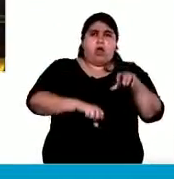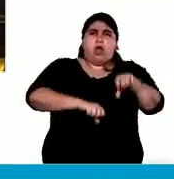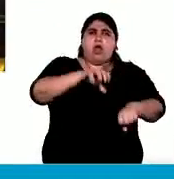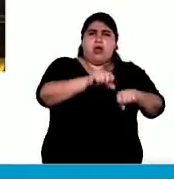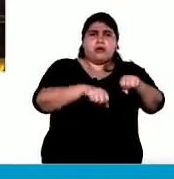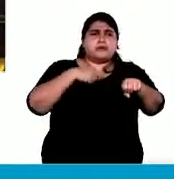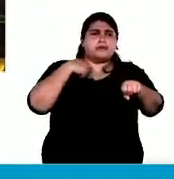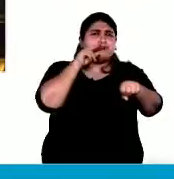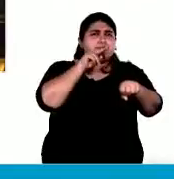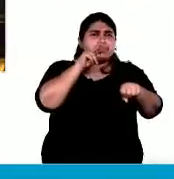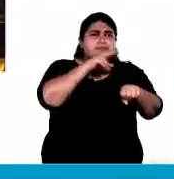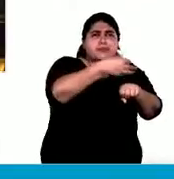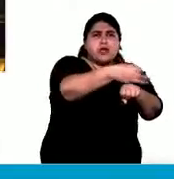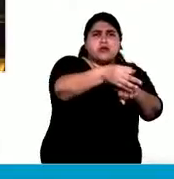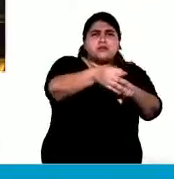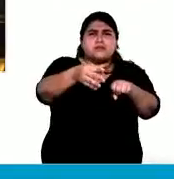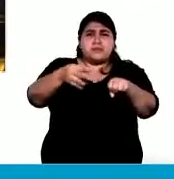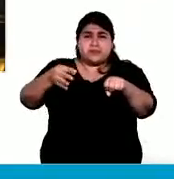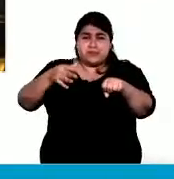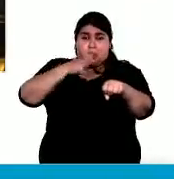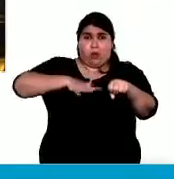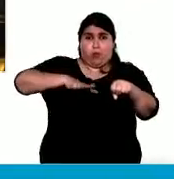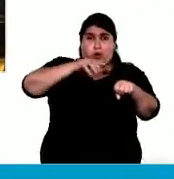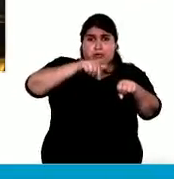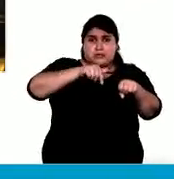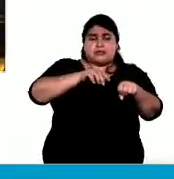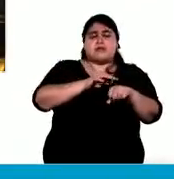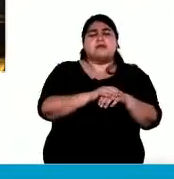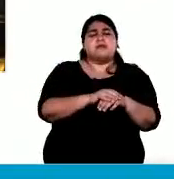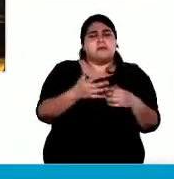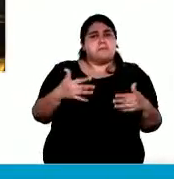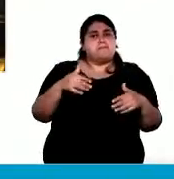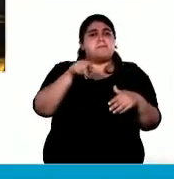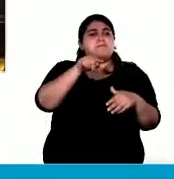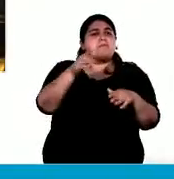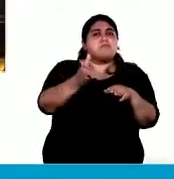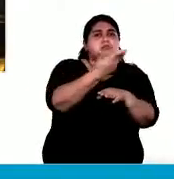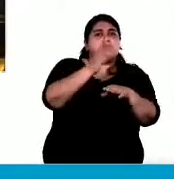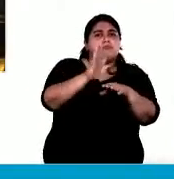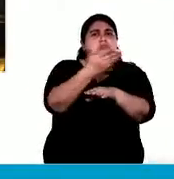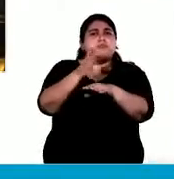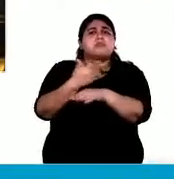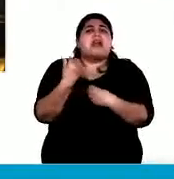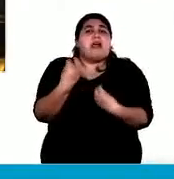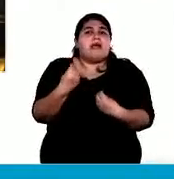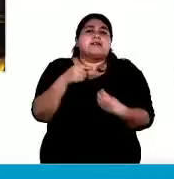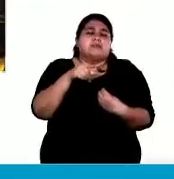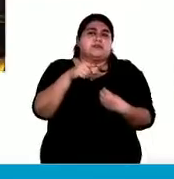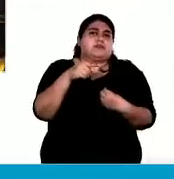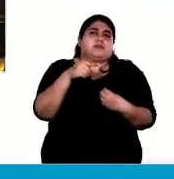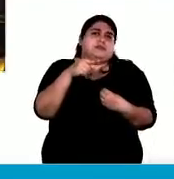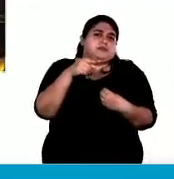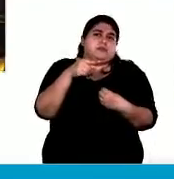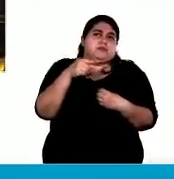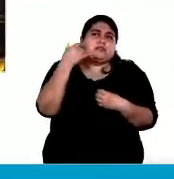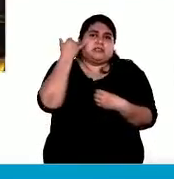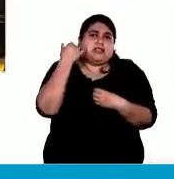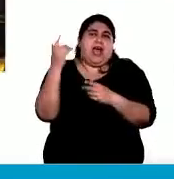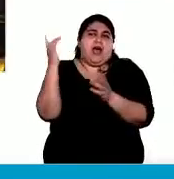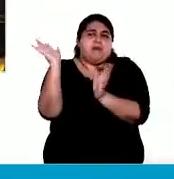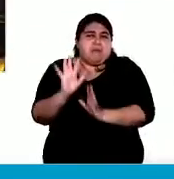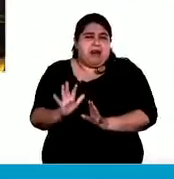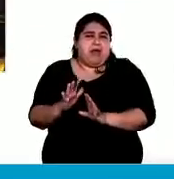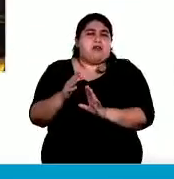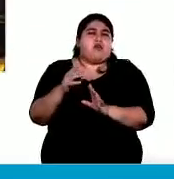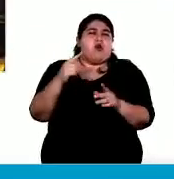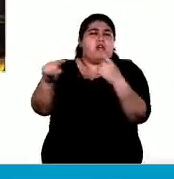de distintas localidades de nuestra provincia lo que ha sido un verdadero operativo coordinado de